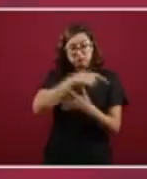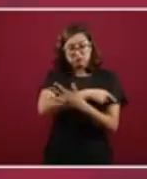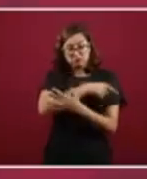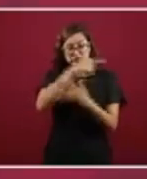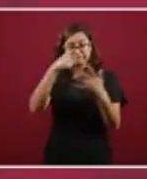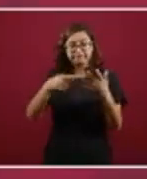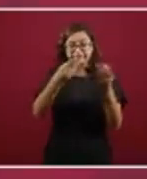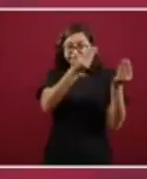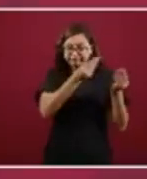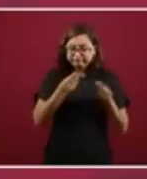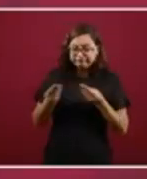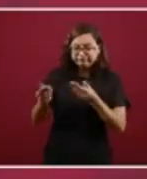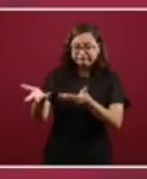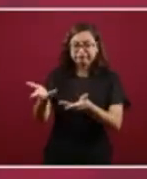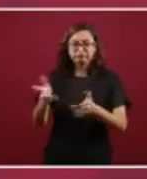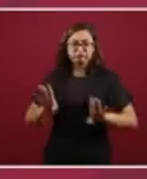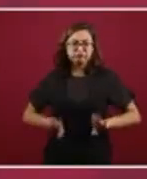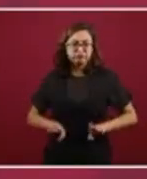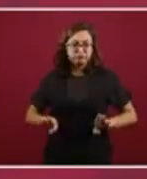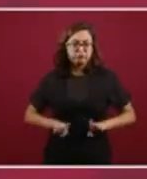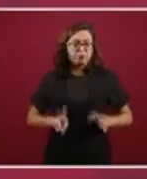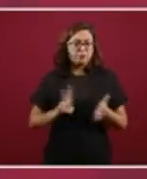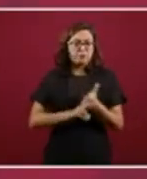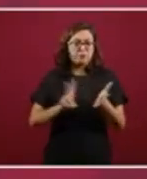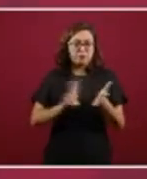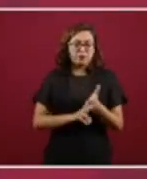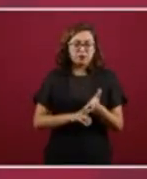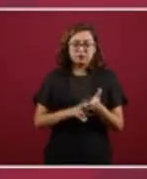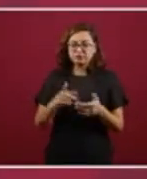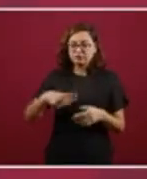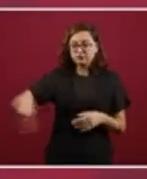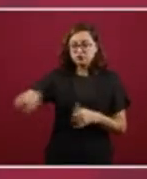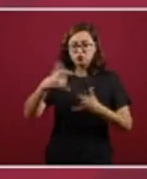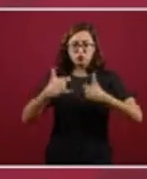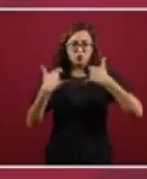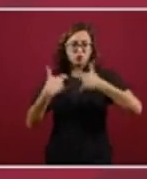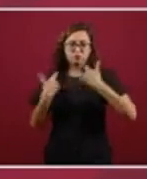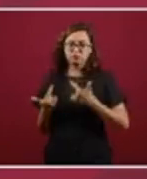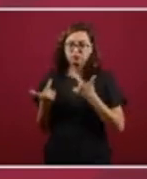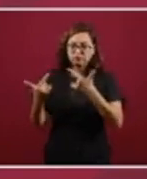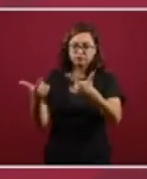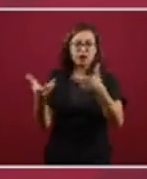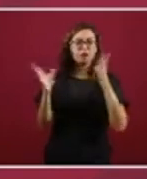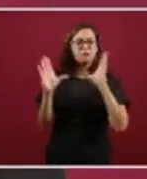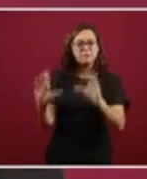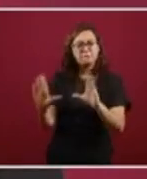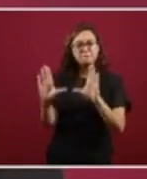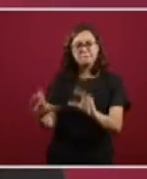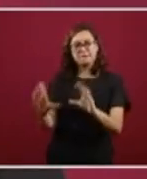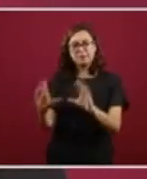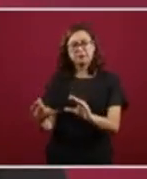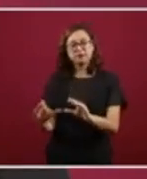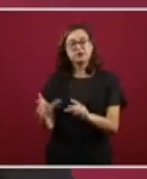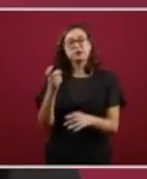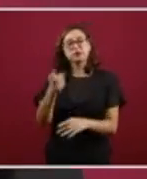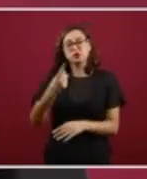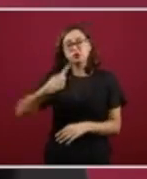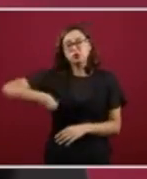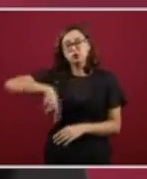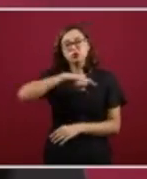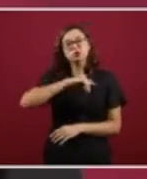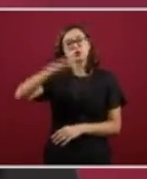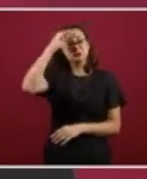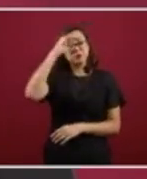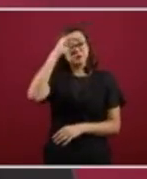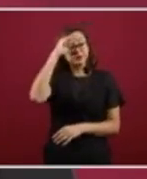mayores jugarán un papel importante, ya que tienen muchísimas cosas que aportar. Estamos planteando de manera muy concreta que